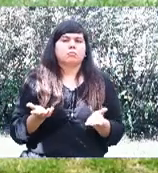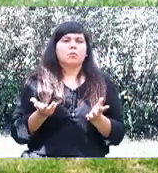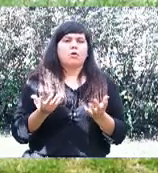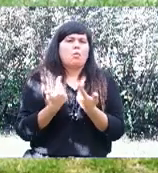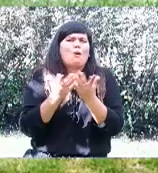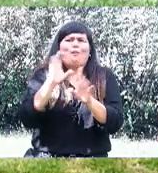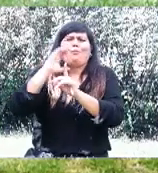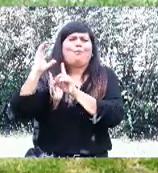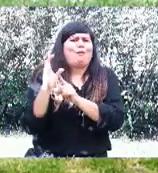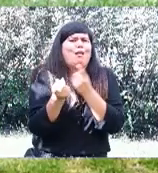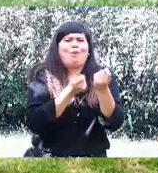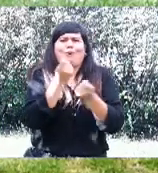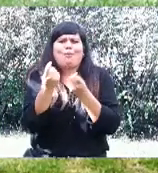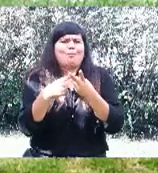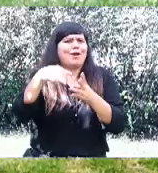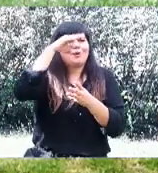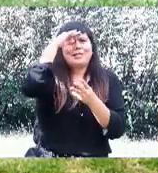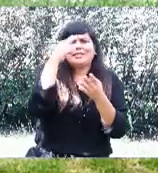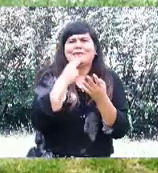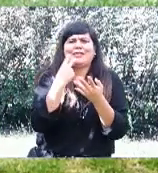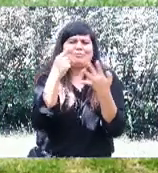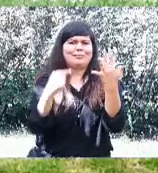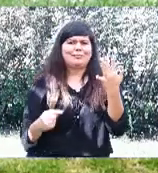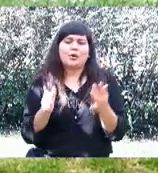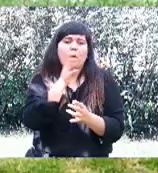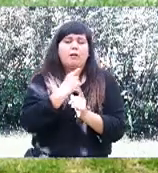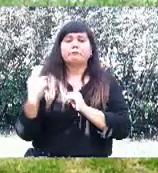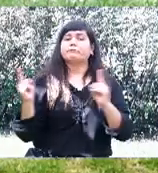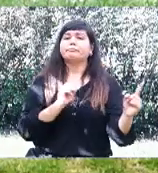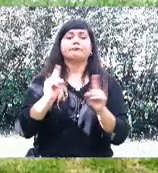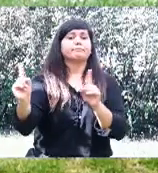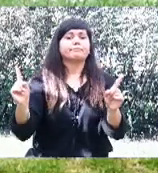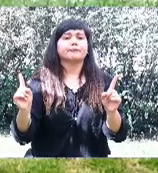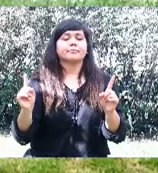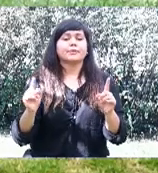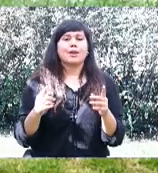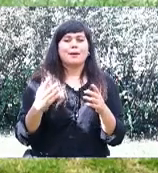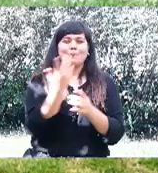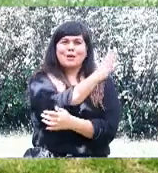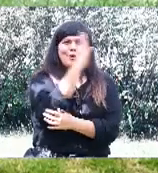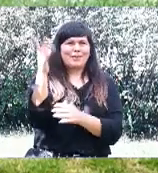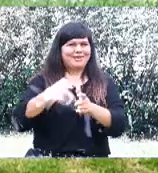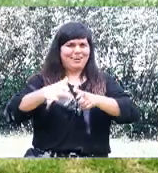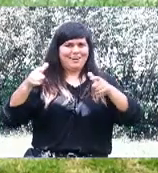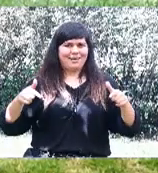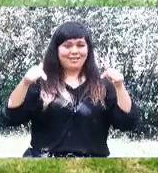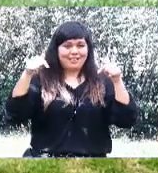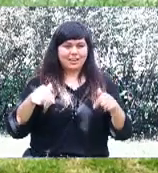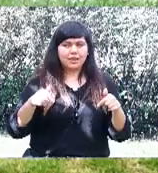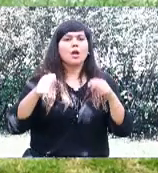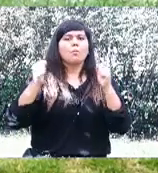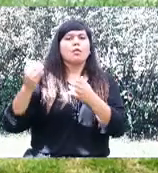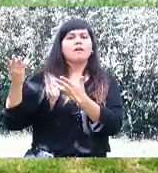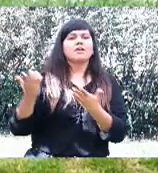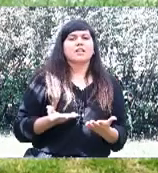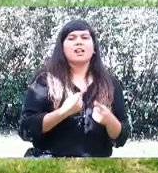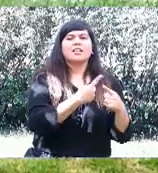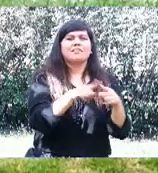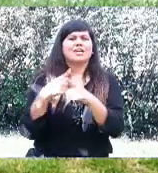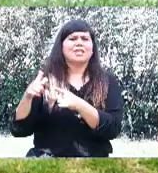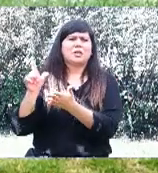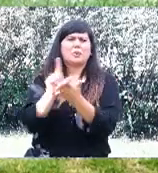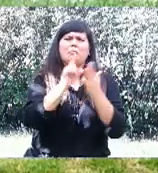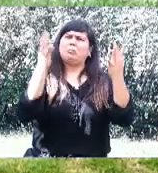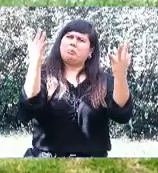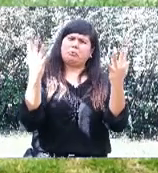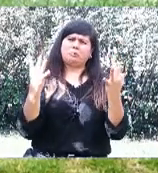todo tipo cultural económico experiencias de vida pero los parques Grandes como este por ejemplo podría invitar a gente de diferentes lados y que